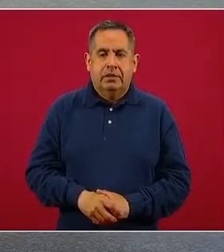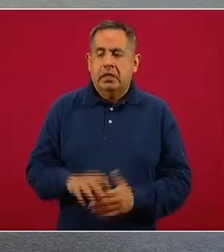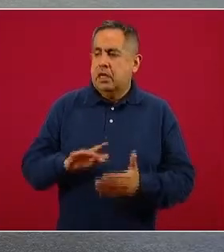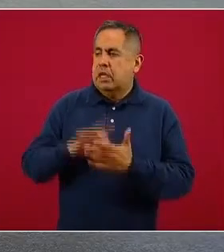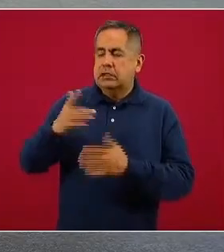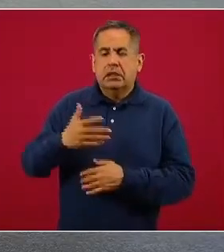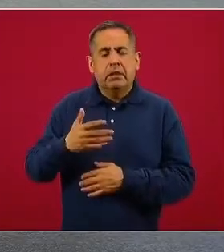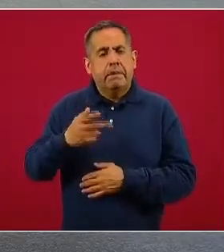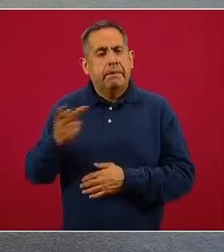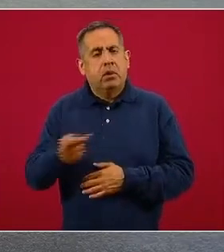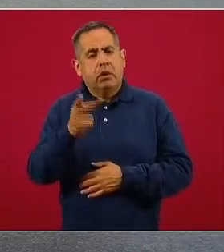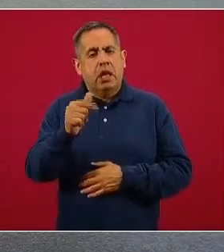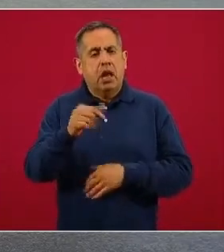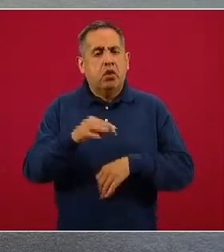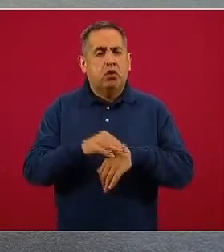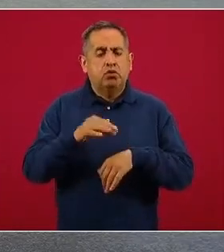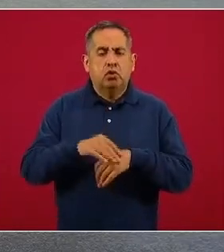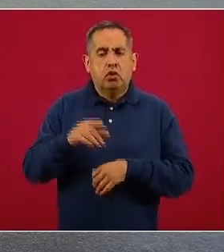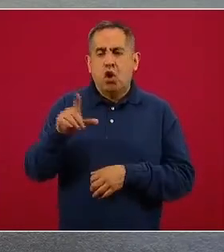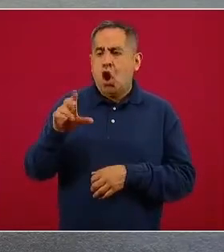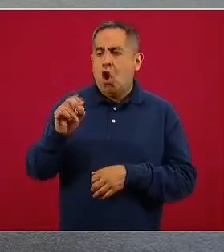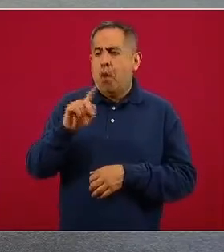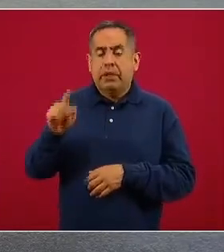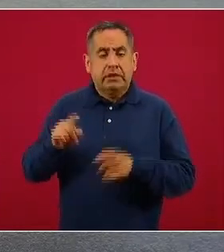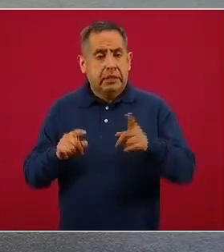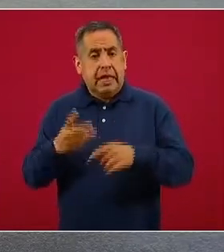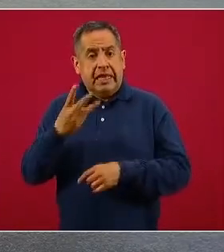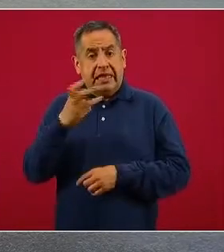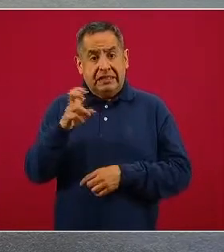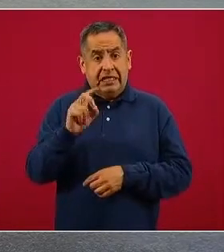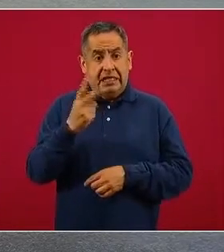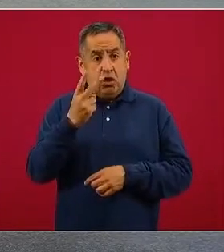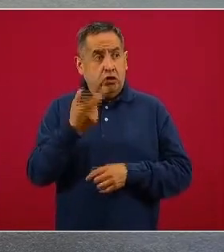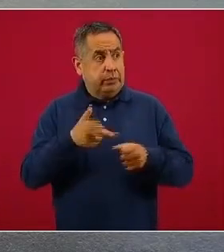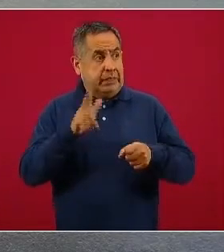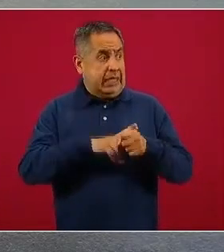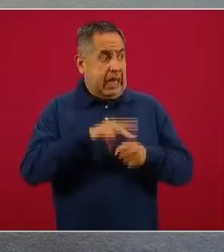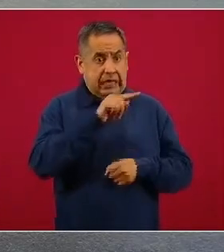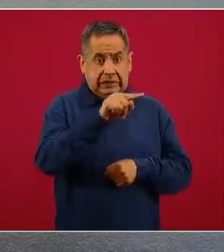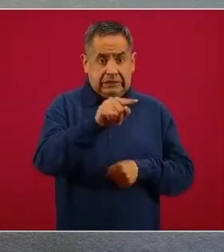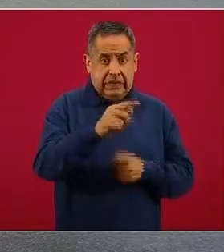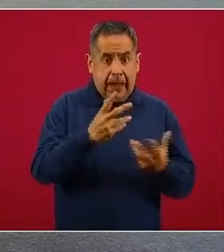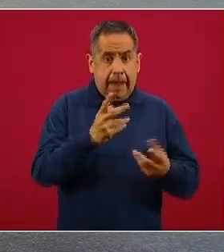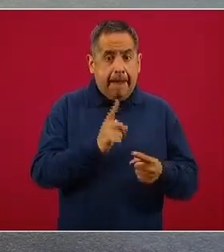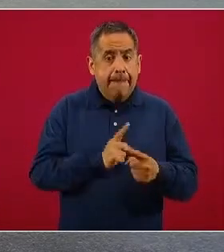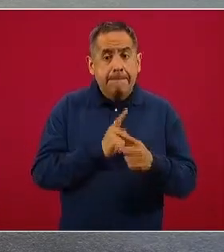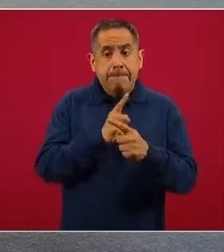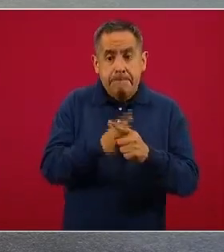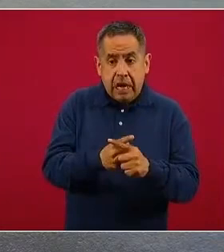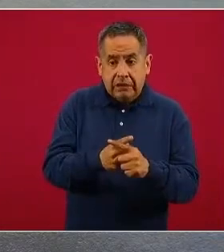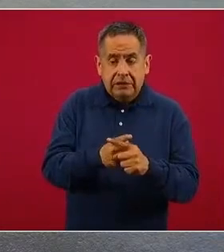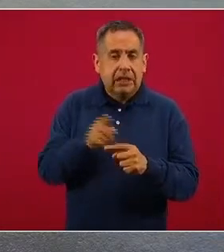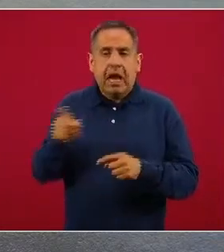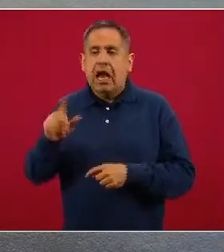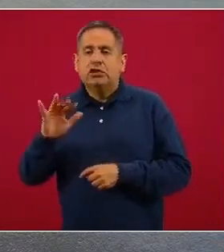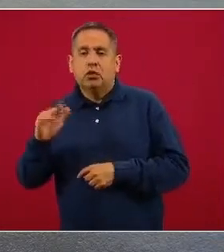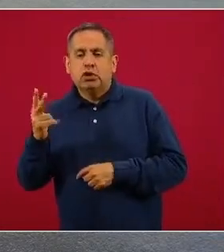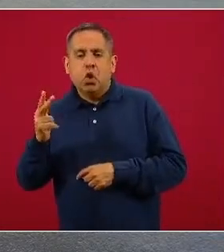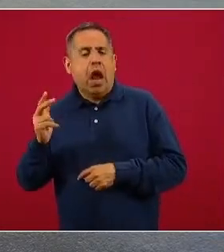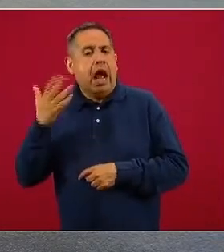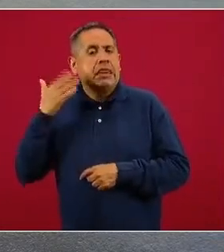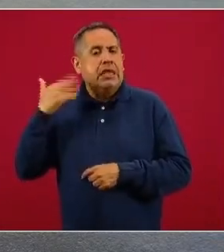Gracias. Preguntarle al doctor Ruy que si las 332 unidades se suman a las 58